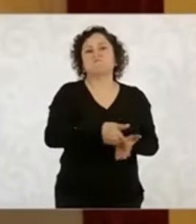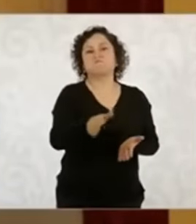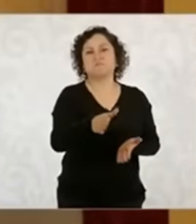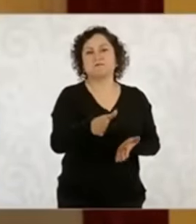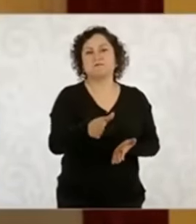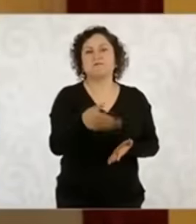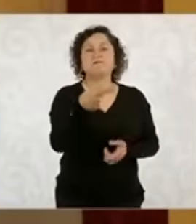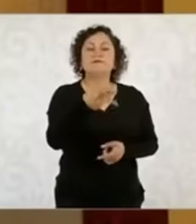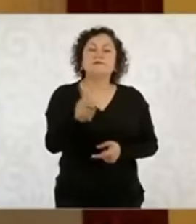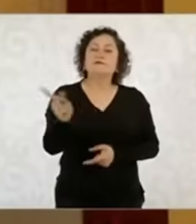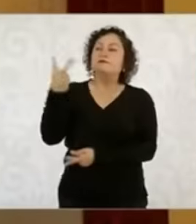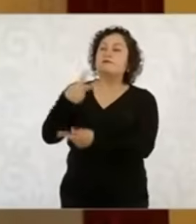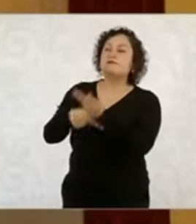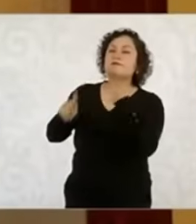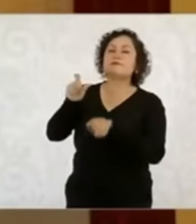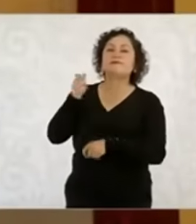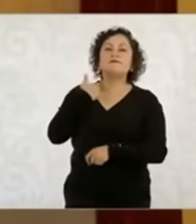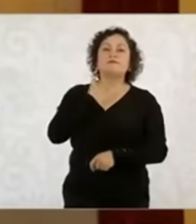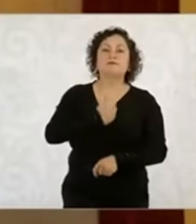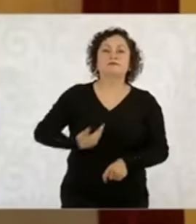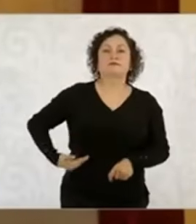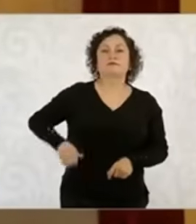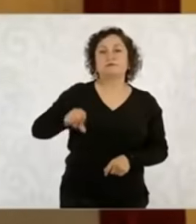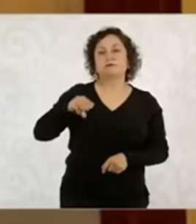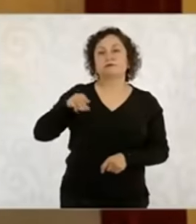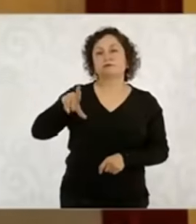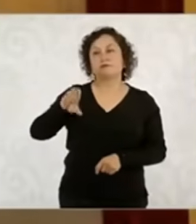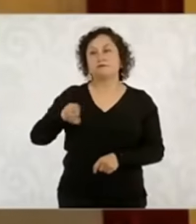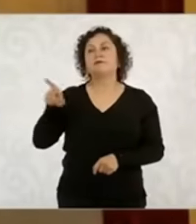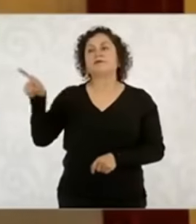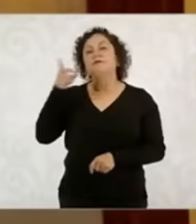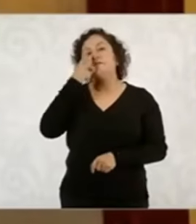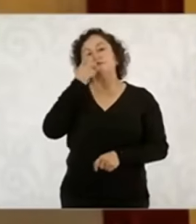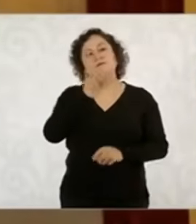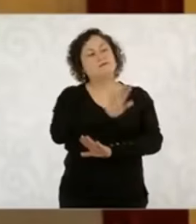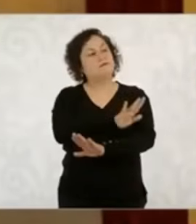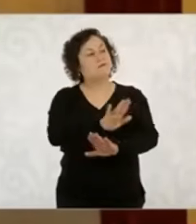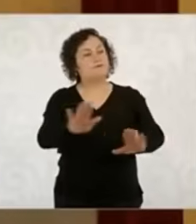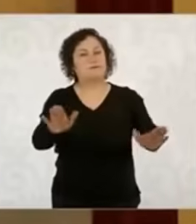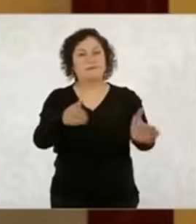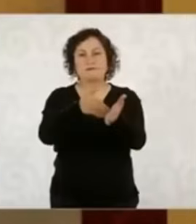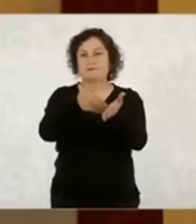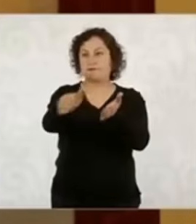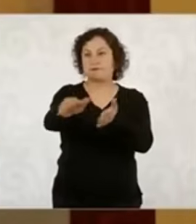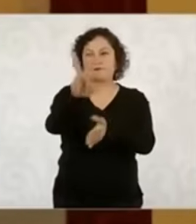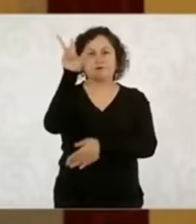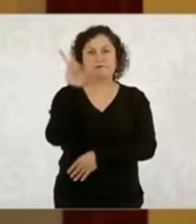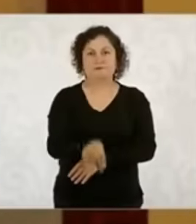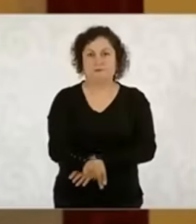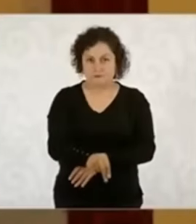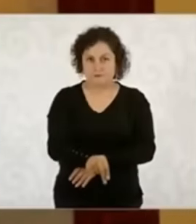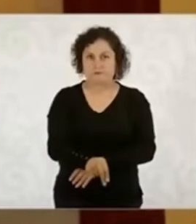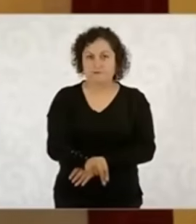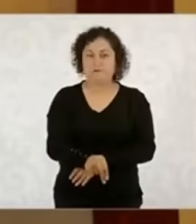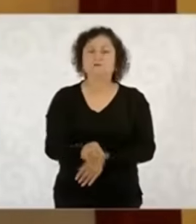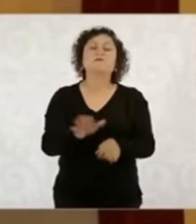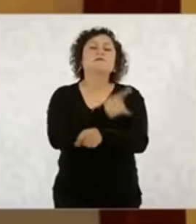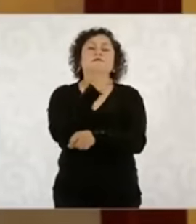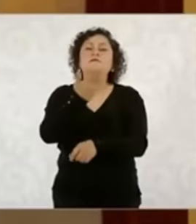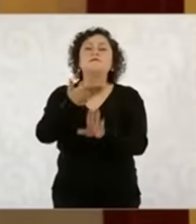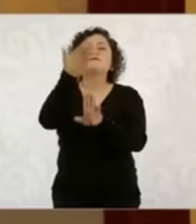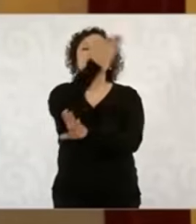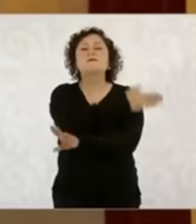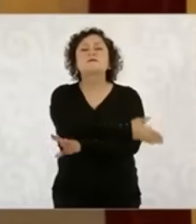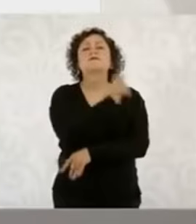en su administración, era meter despachos de abogados y para afuera. Y luego vendían las